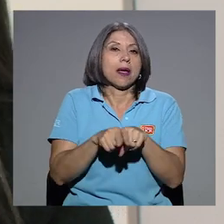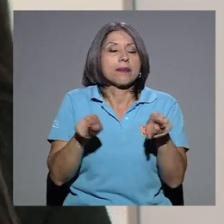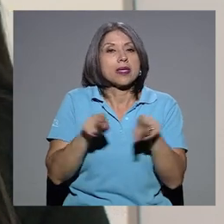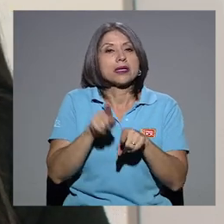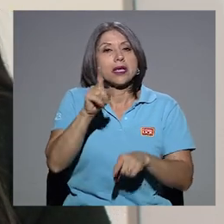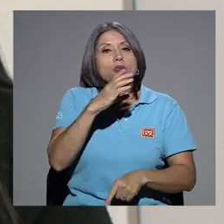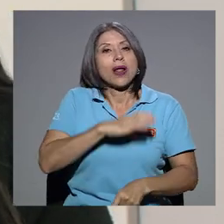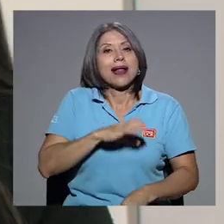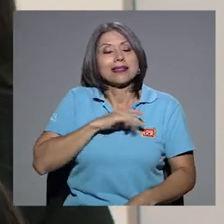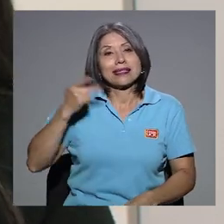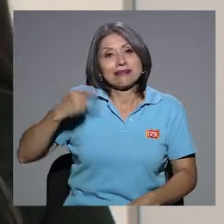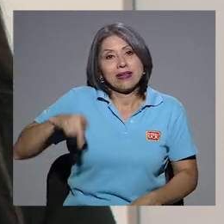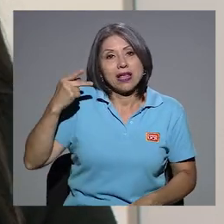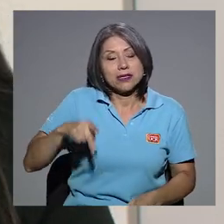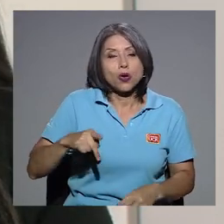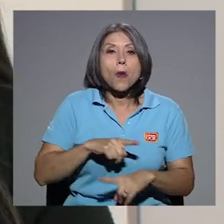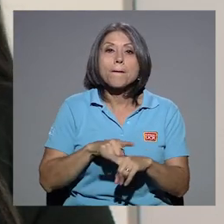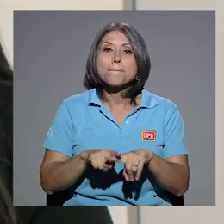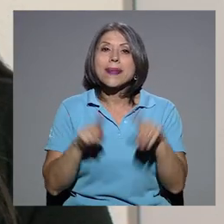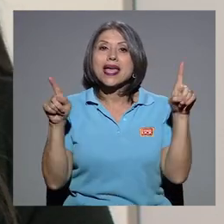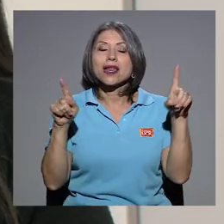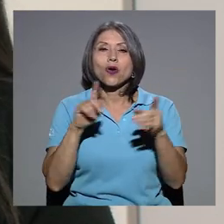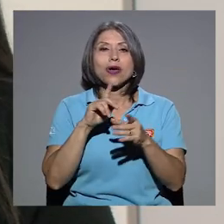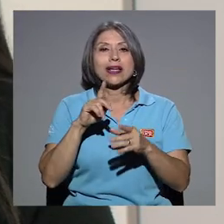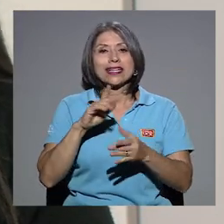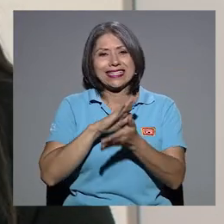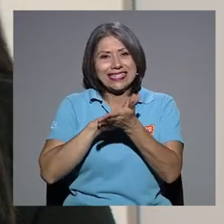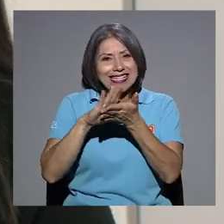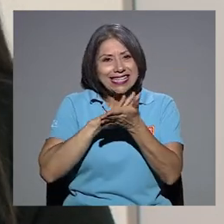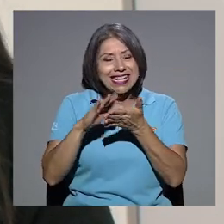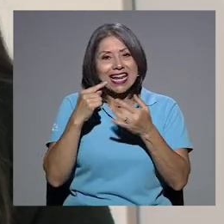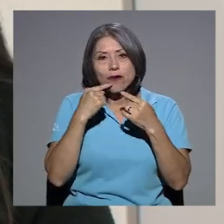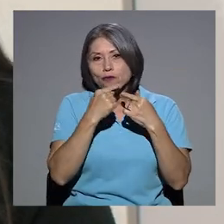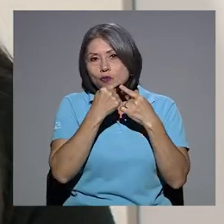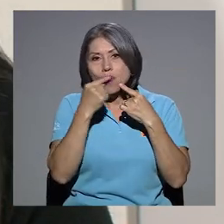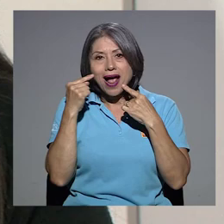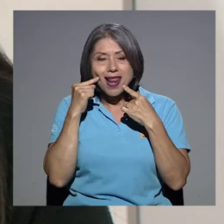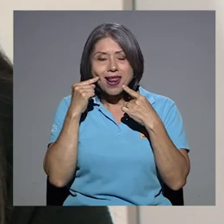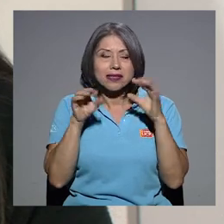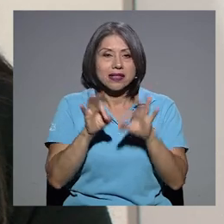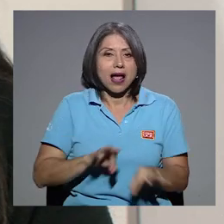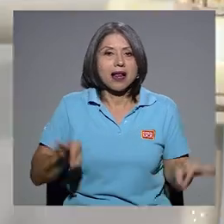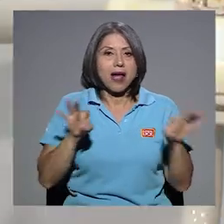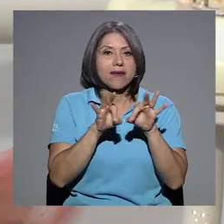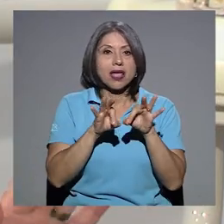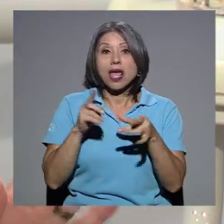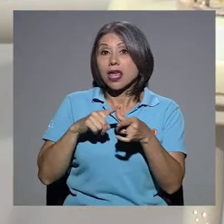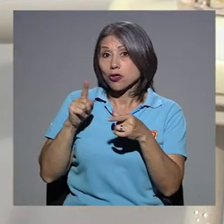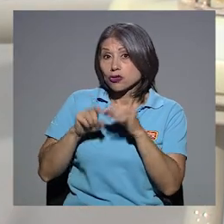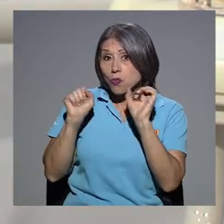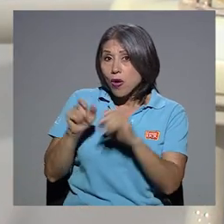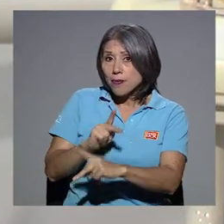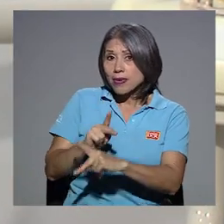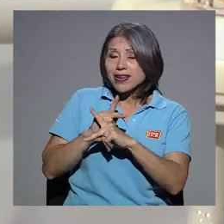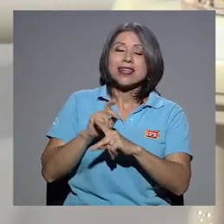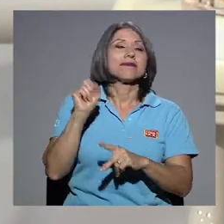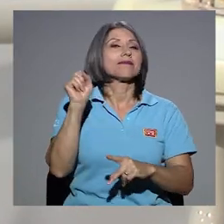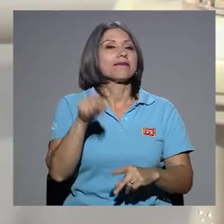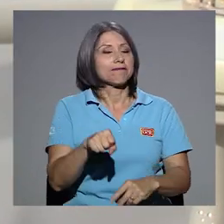sistémicos, ¿verdad? También. Pero el tema de la higiene bucal es la clave. Uh-huh. Y es, entonces es completamente